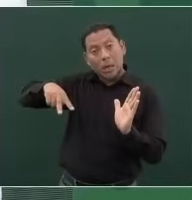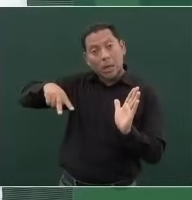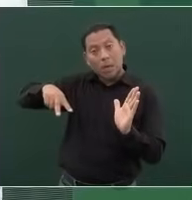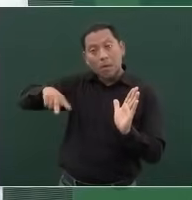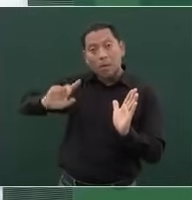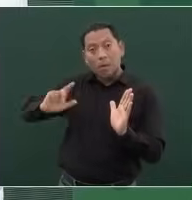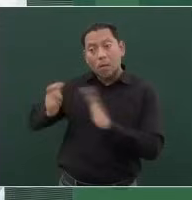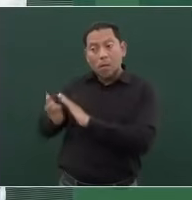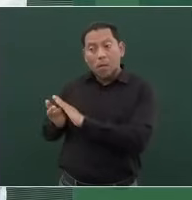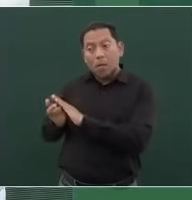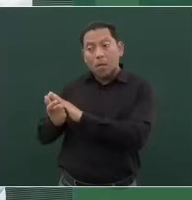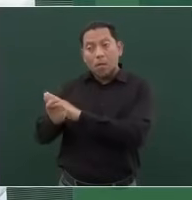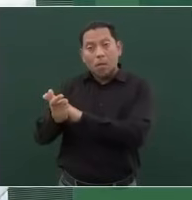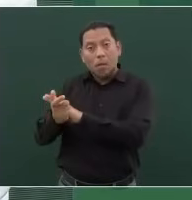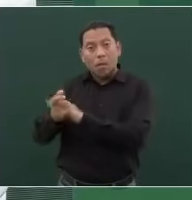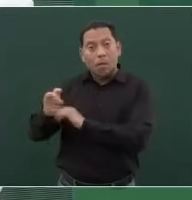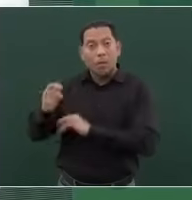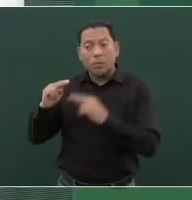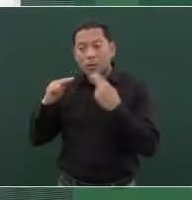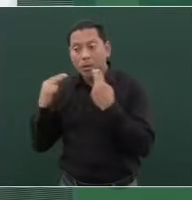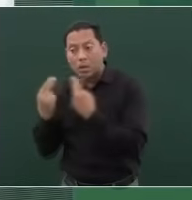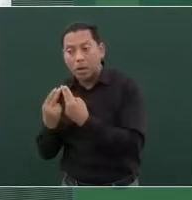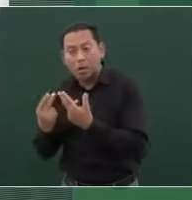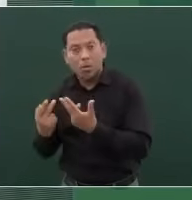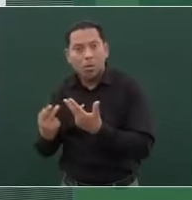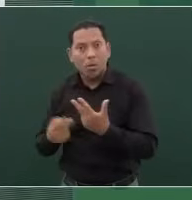recibió dinero de narcotraficantes.